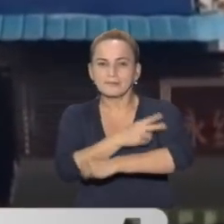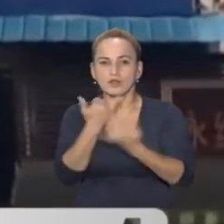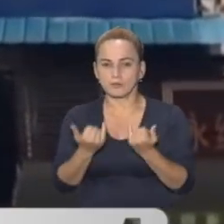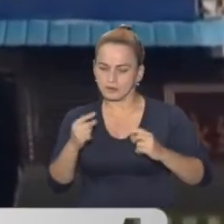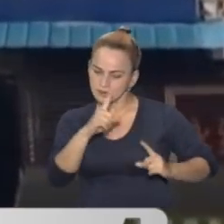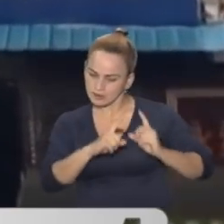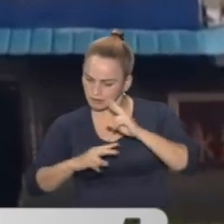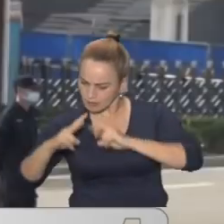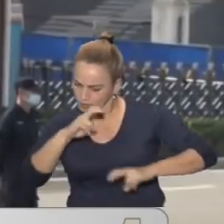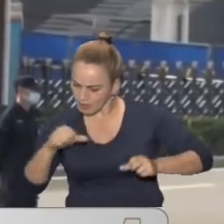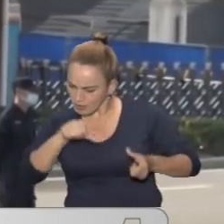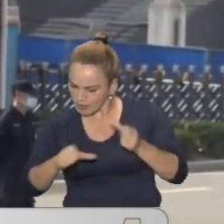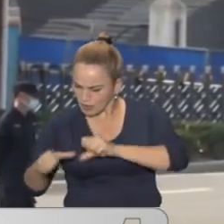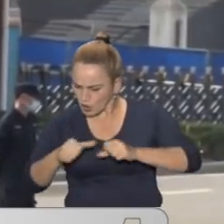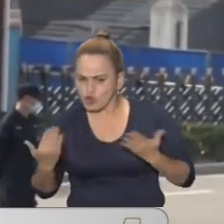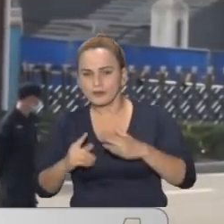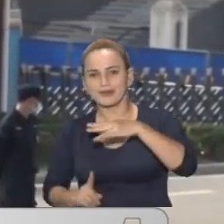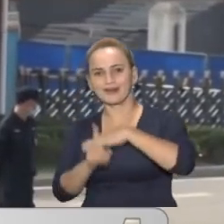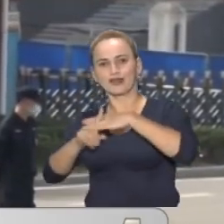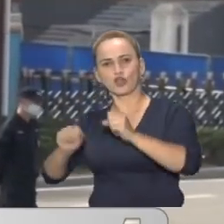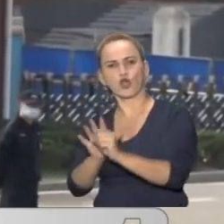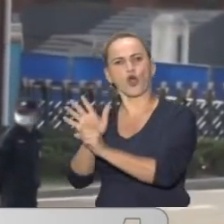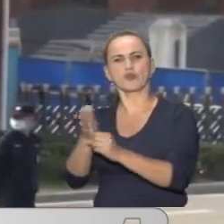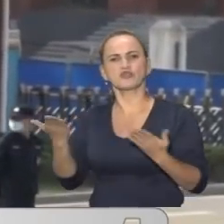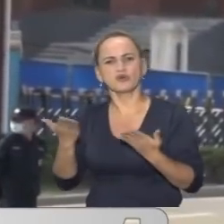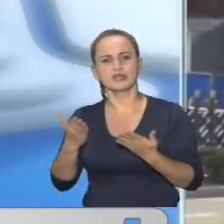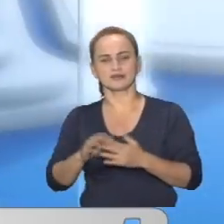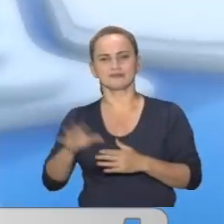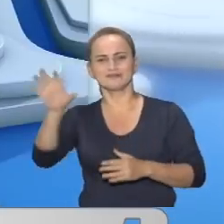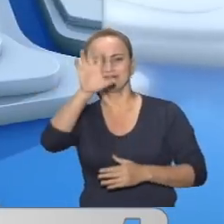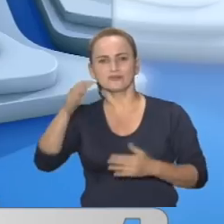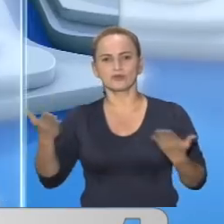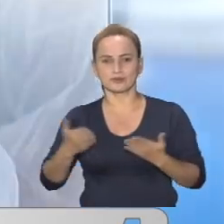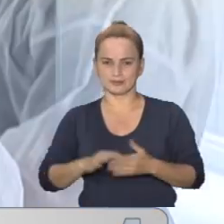de análisis para detectar dónde surgió la pandemia.